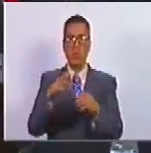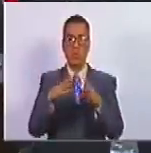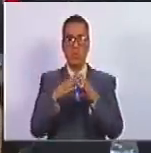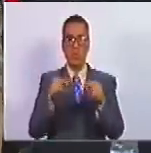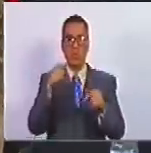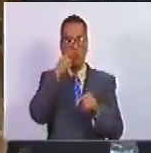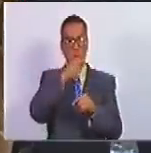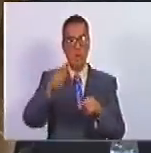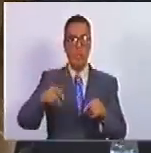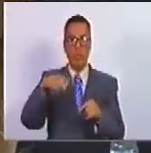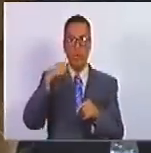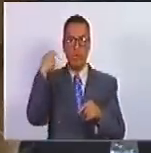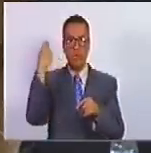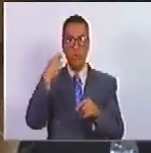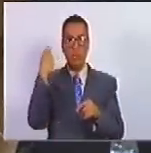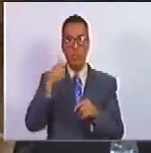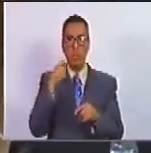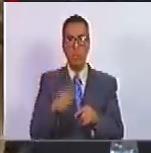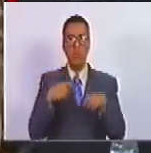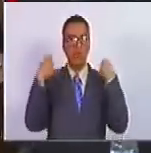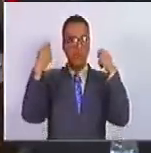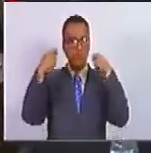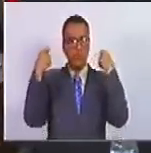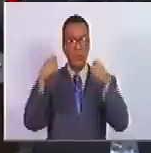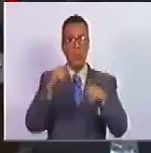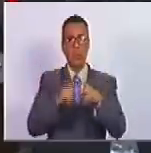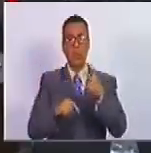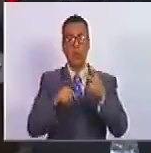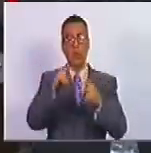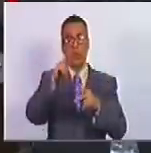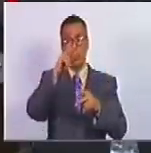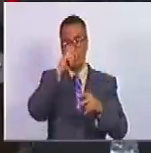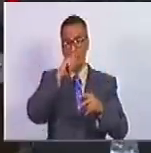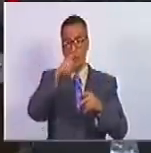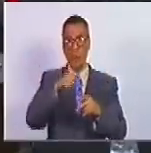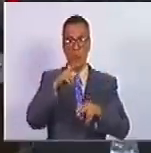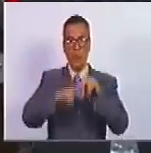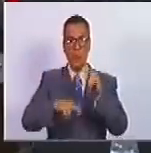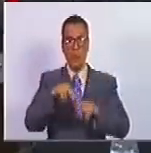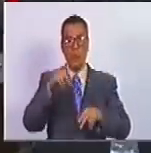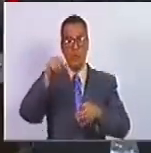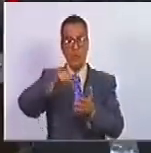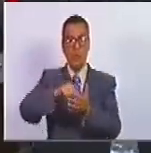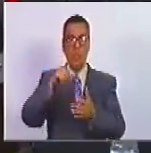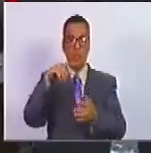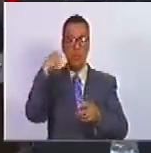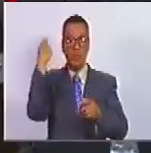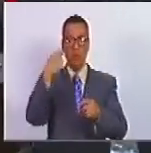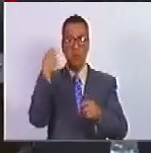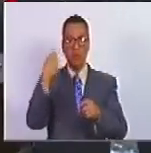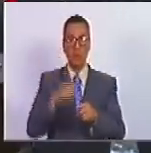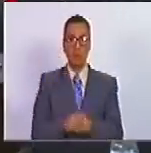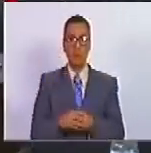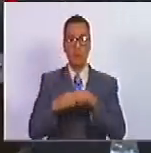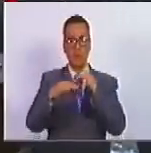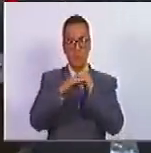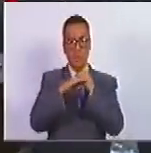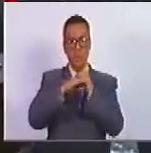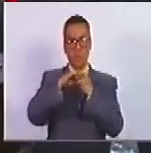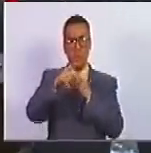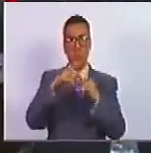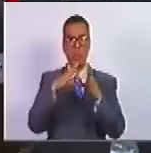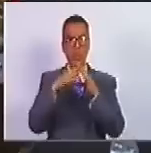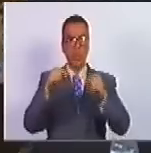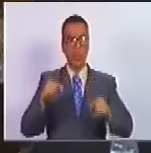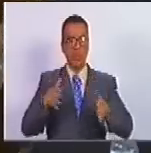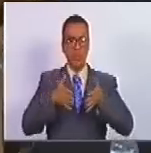todo el pueblo de Apure por la celebración del bicentenario de la creación de la provincia de Apure. Igualmente, a todos